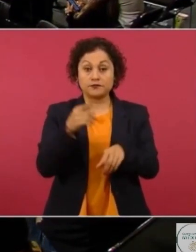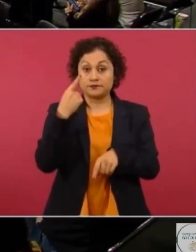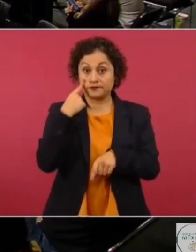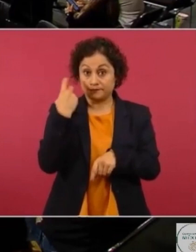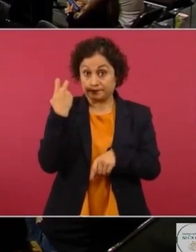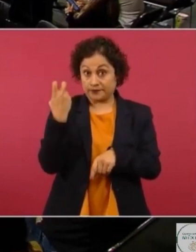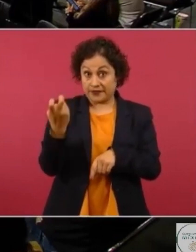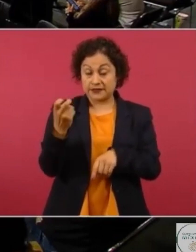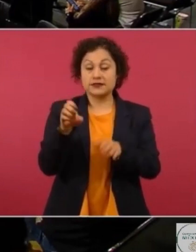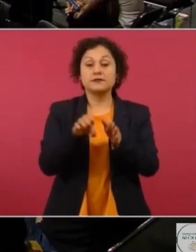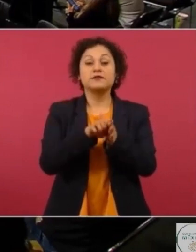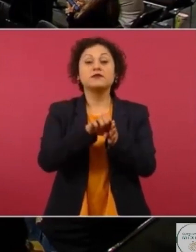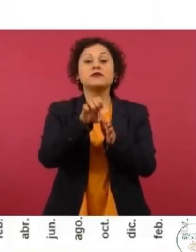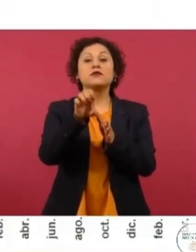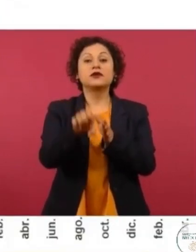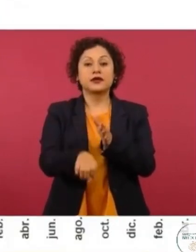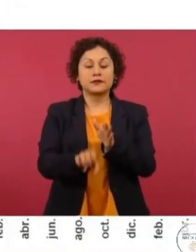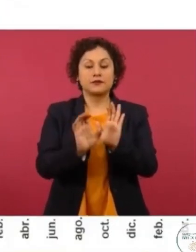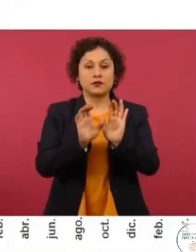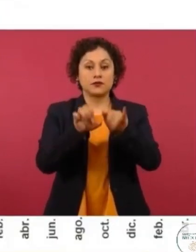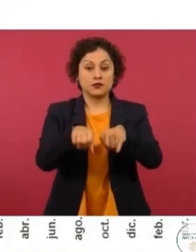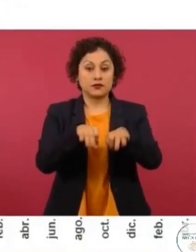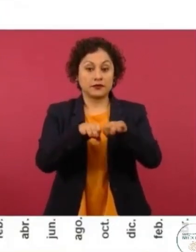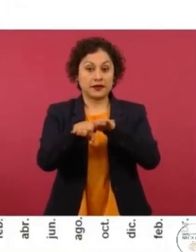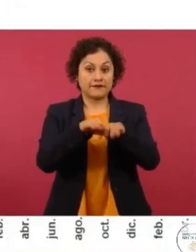registrados en el Seguro Social.